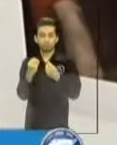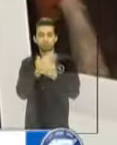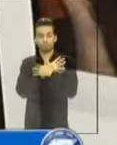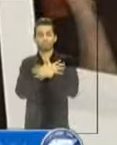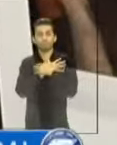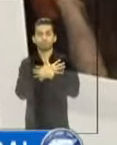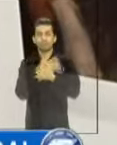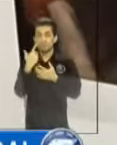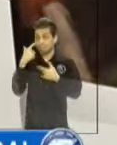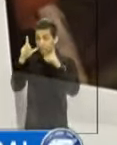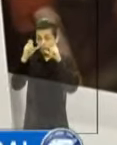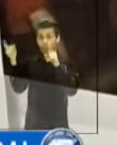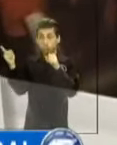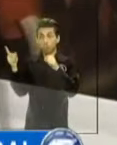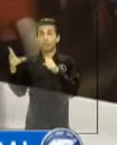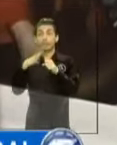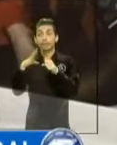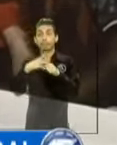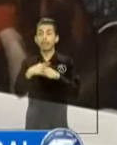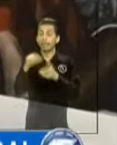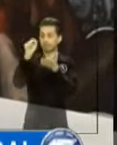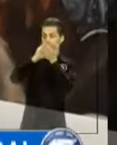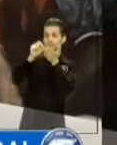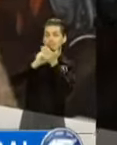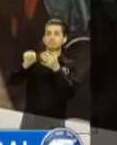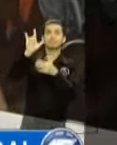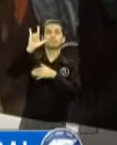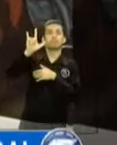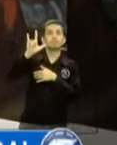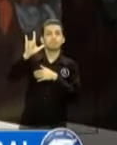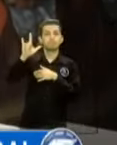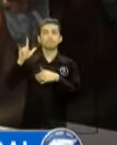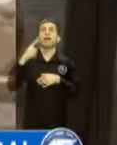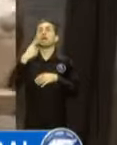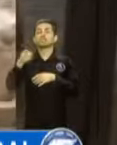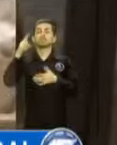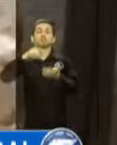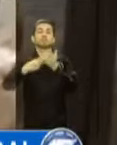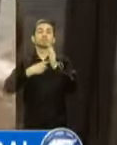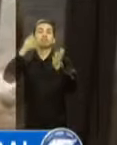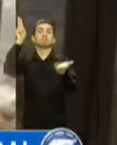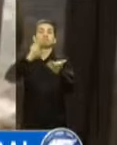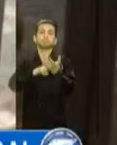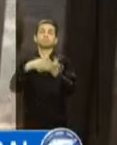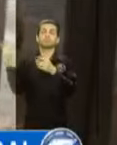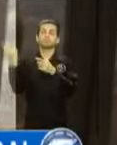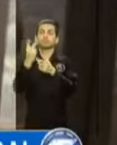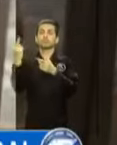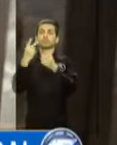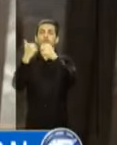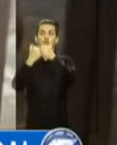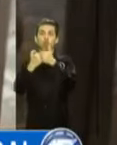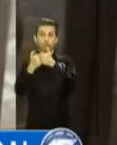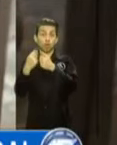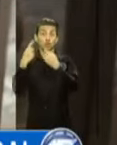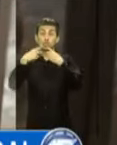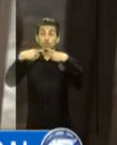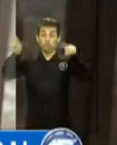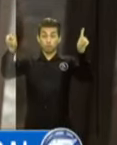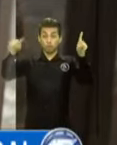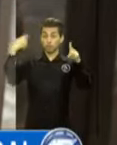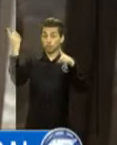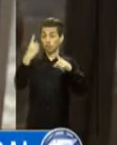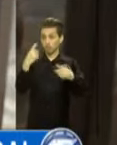ve acompañada de un te amo, a lo cual estarían confirmando su romance. La noticia causó furor entre los seguidores de